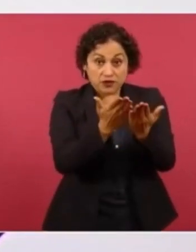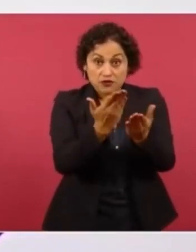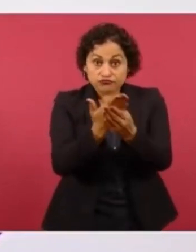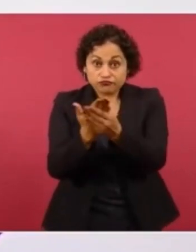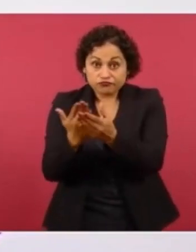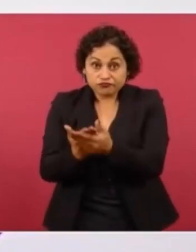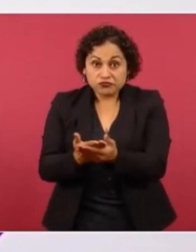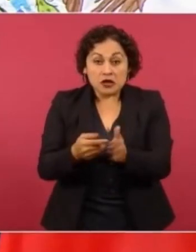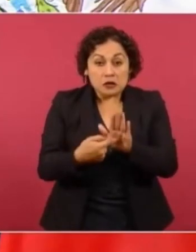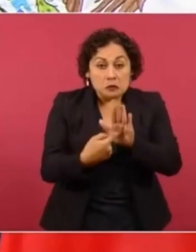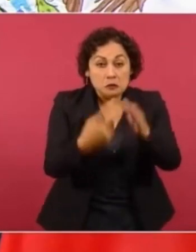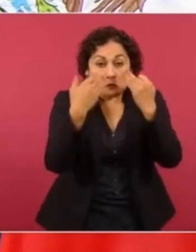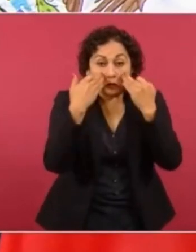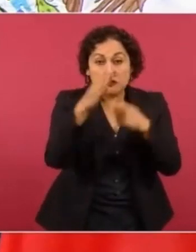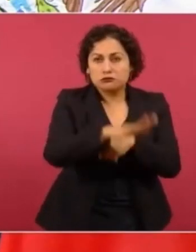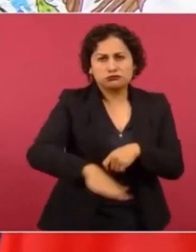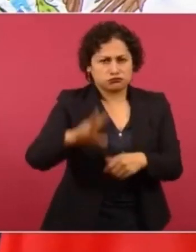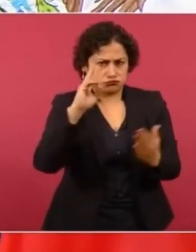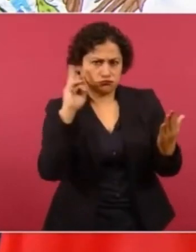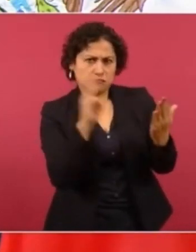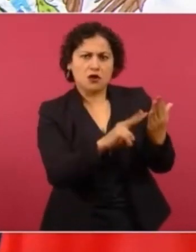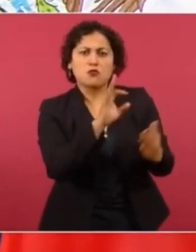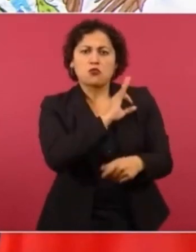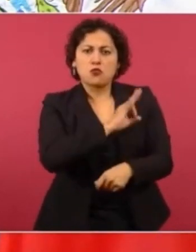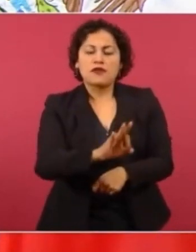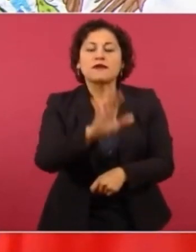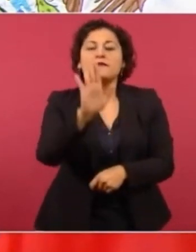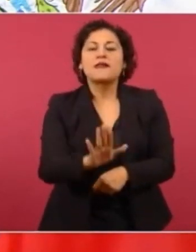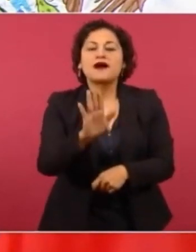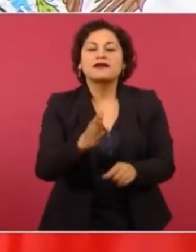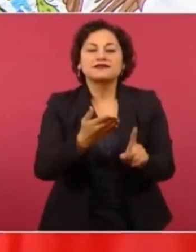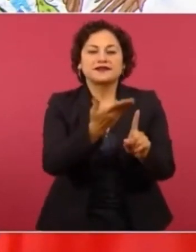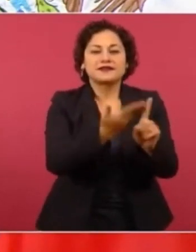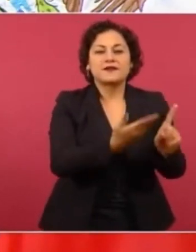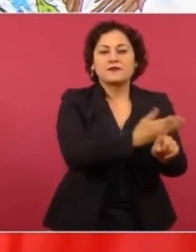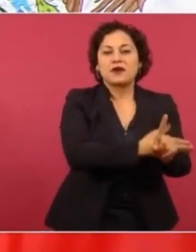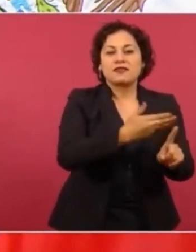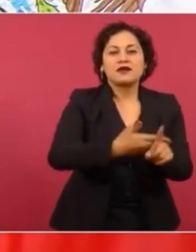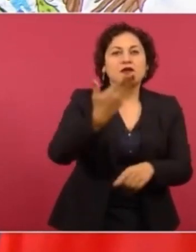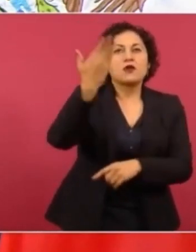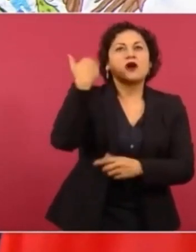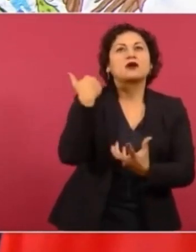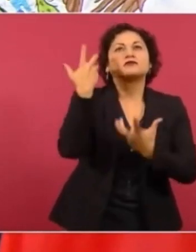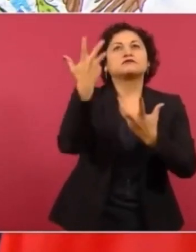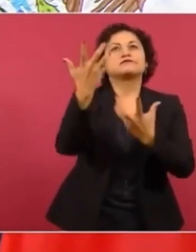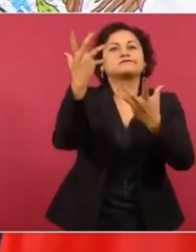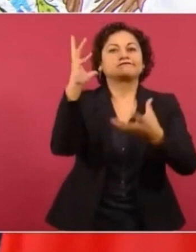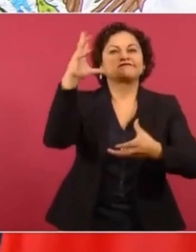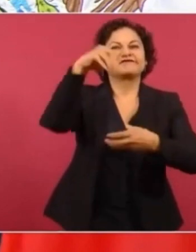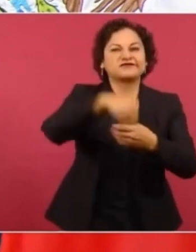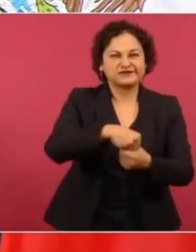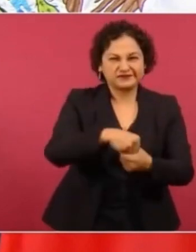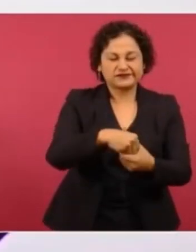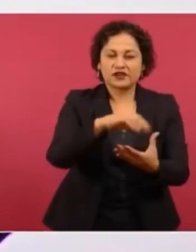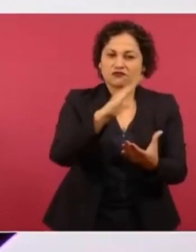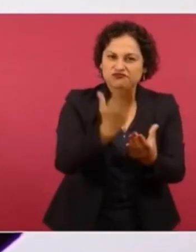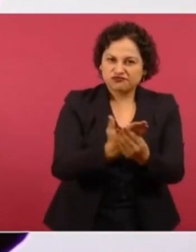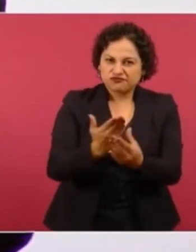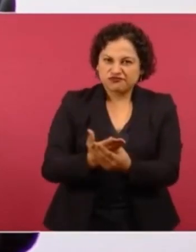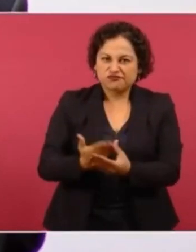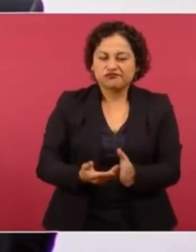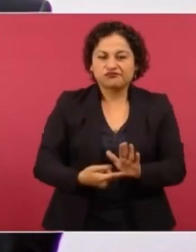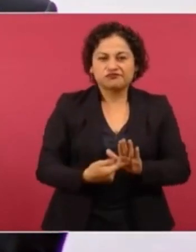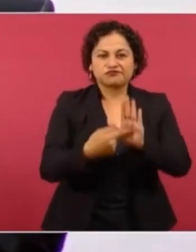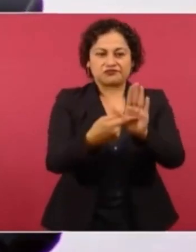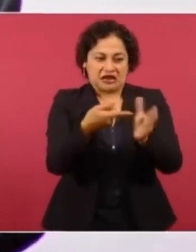sin duda Francisco I Madero lo Hubiera deseado un cambio que honra la memoria de nuestro apóstol de la